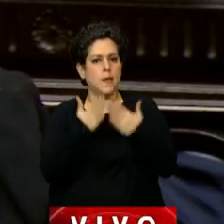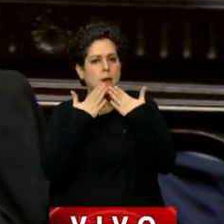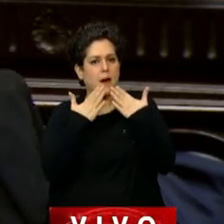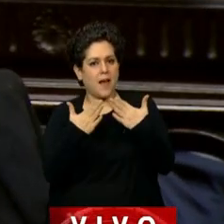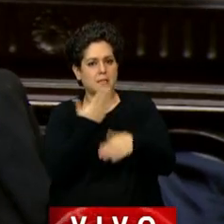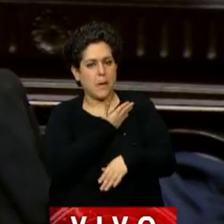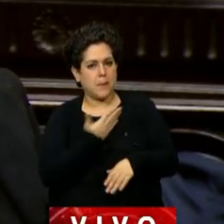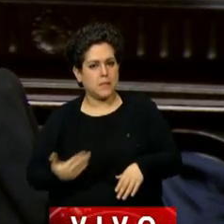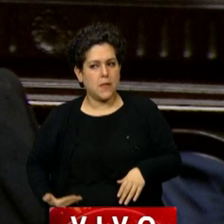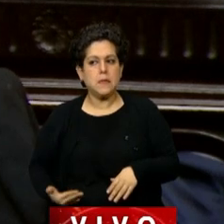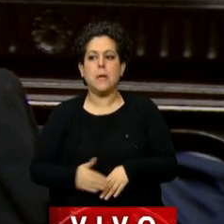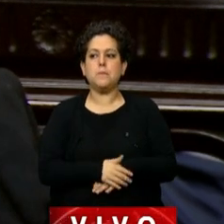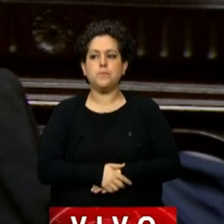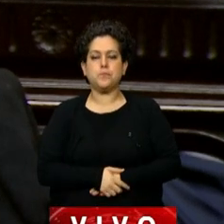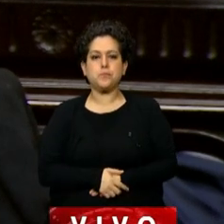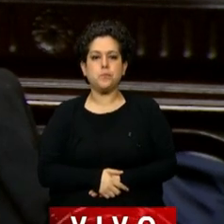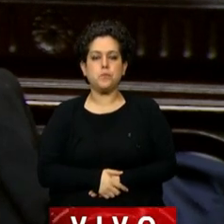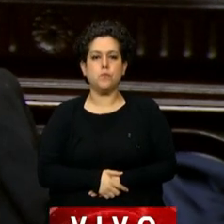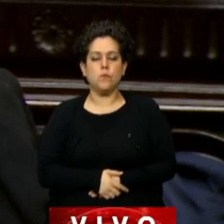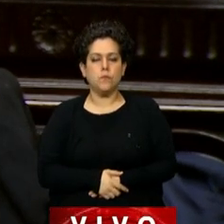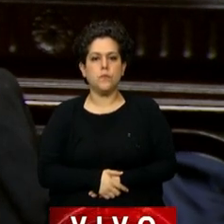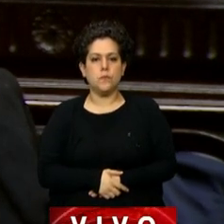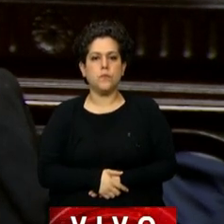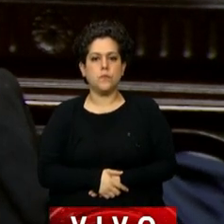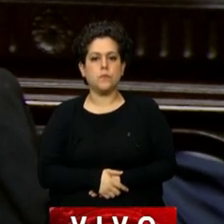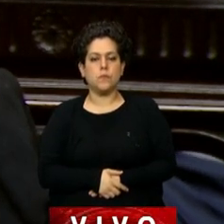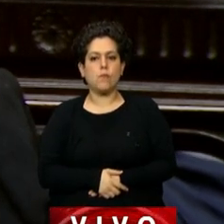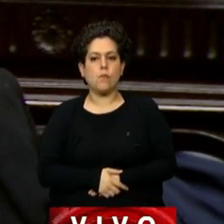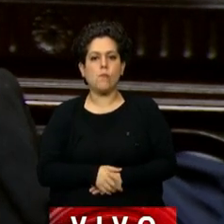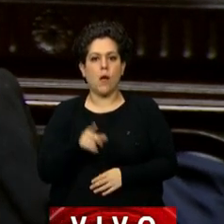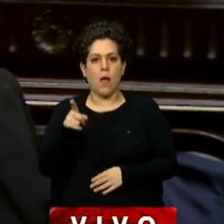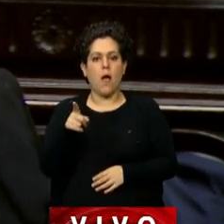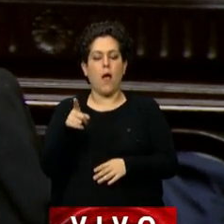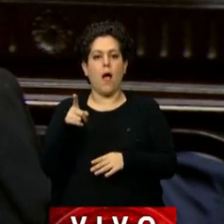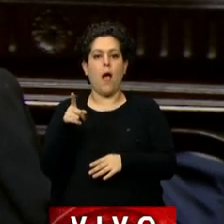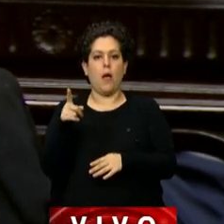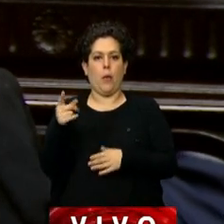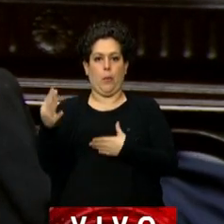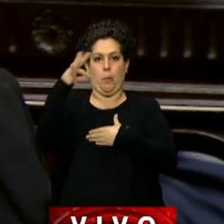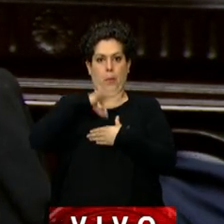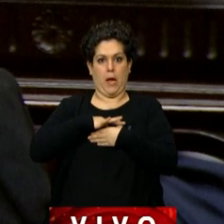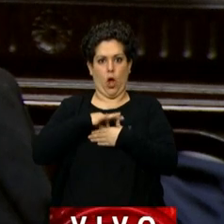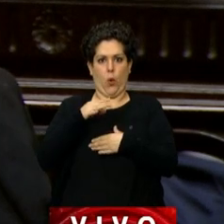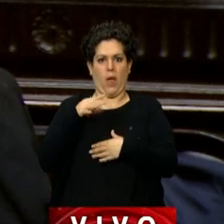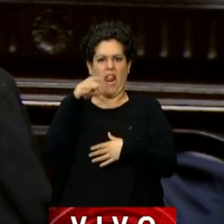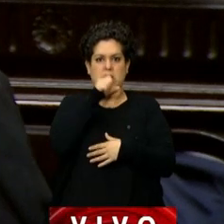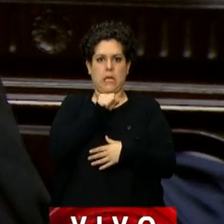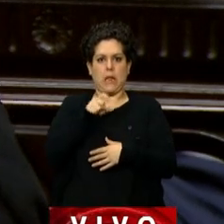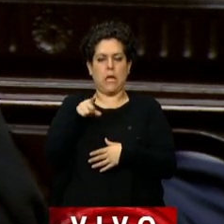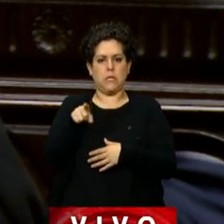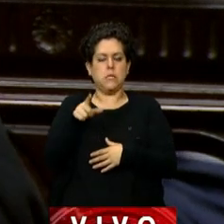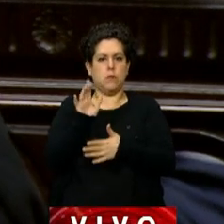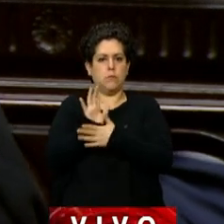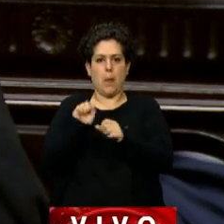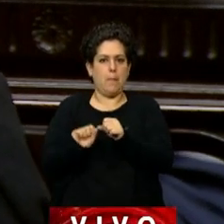Gracias, señor presidente. La resistencia a los antimicrobianos se ha convertido en